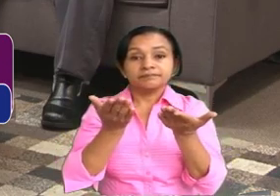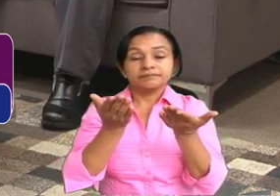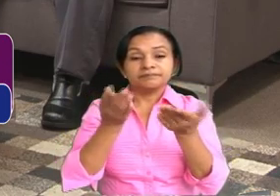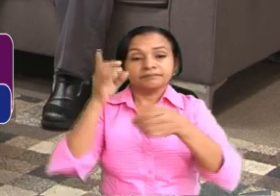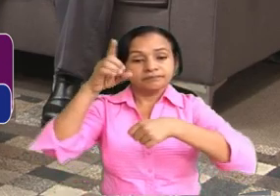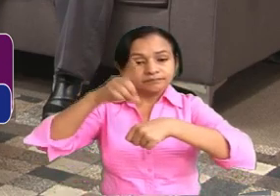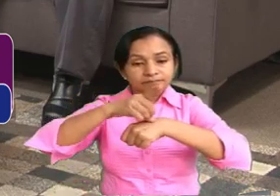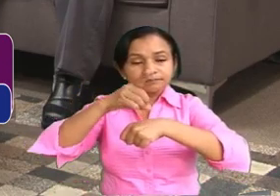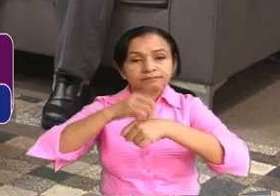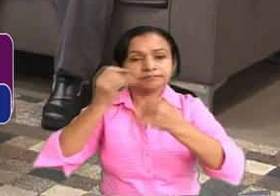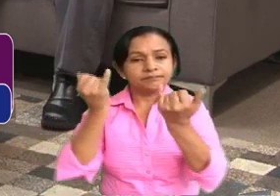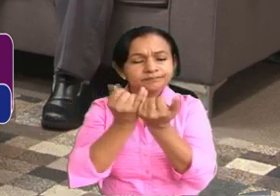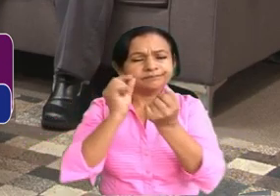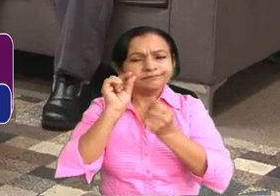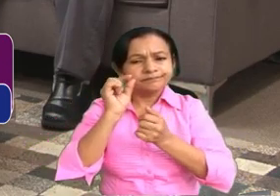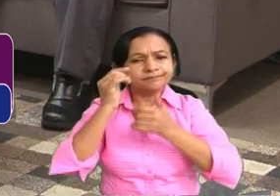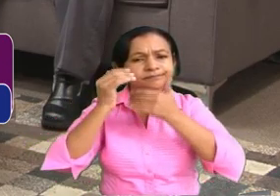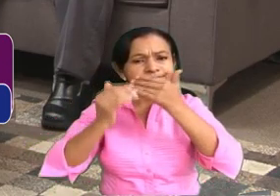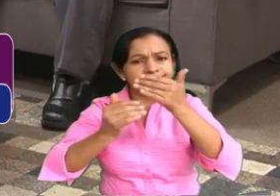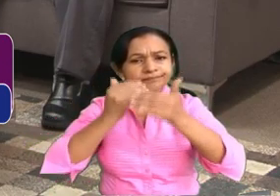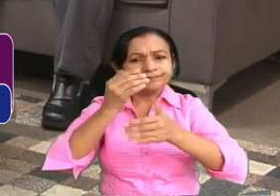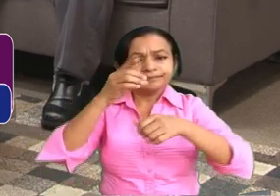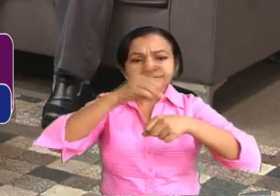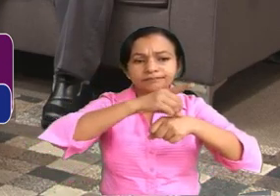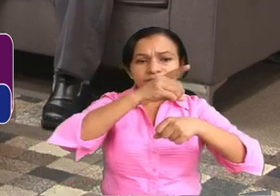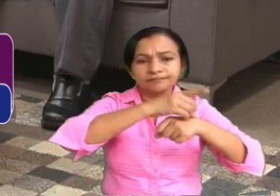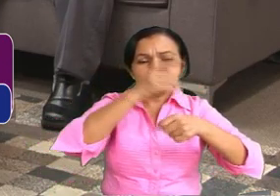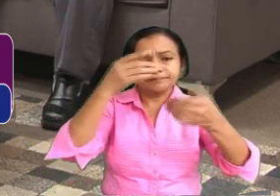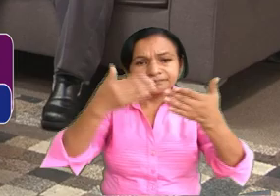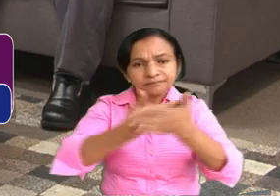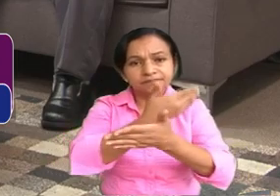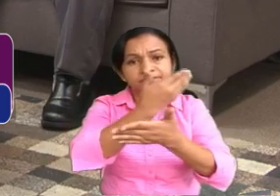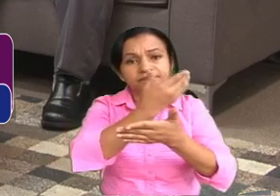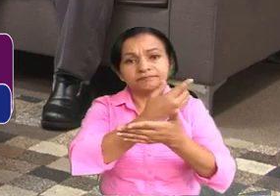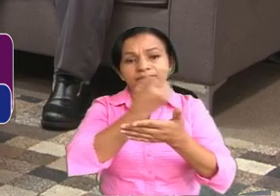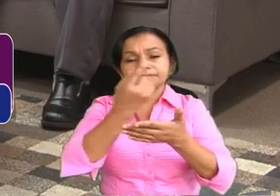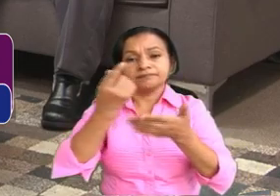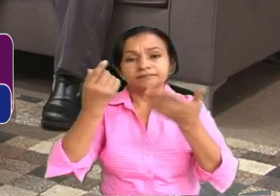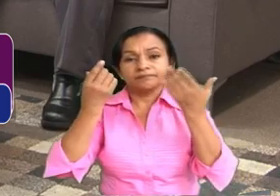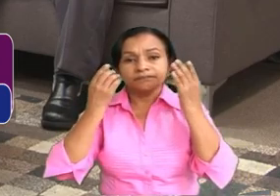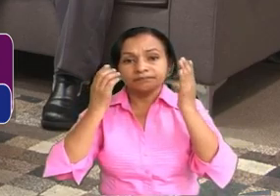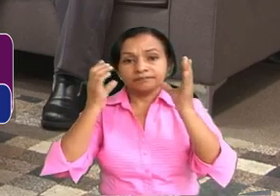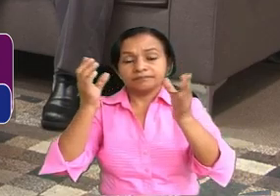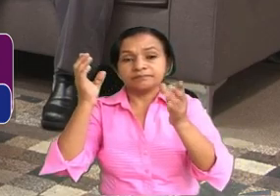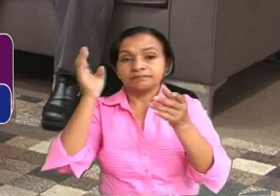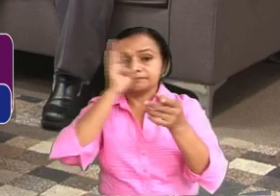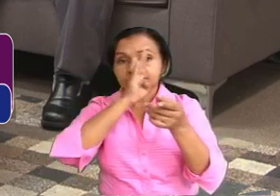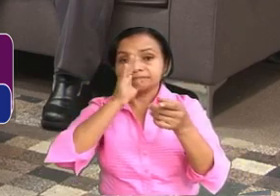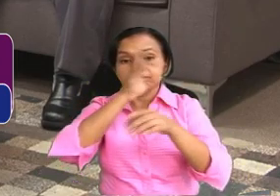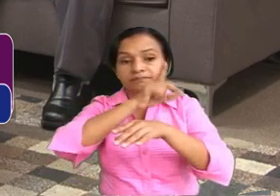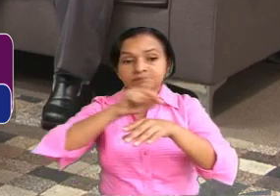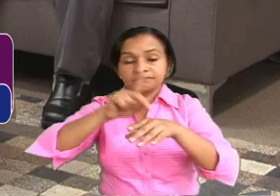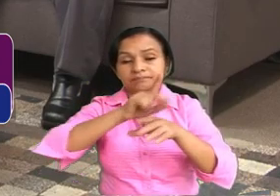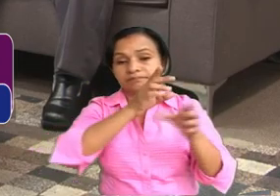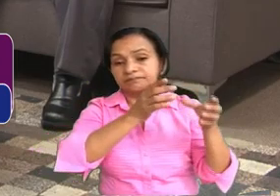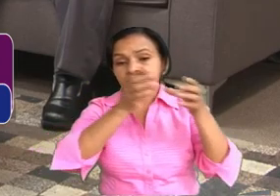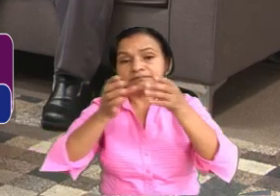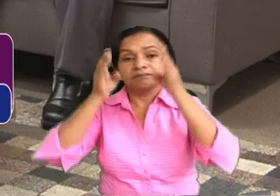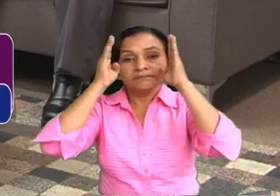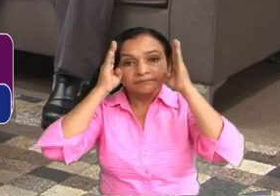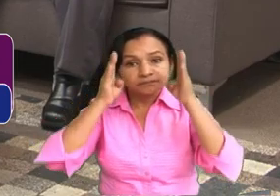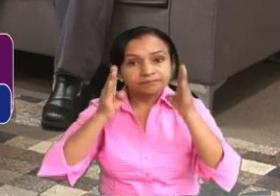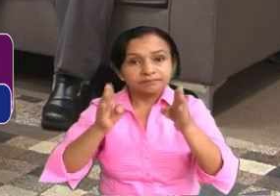poco a poco vamos llevando pues doctores de la costa caribe para que atiendan